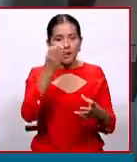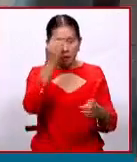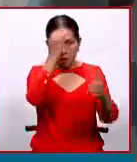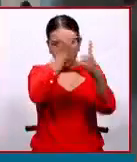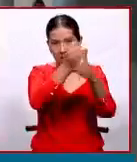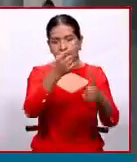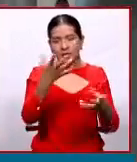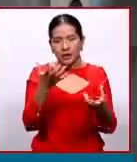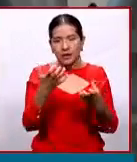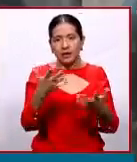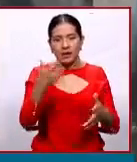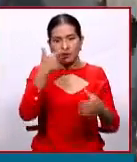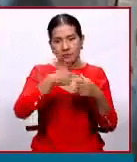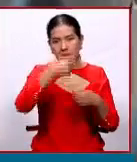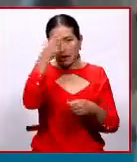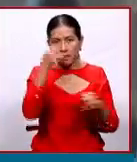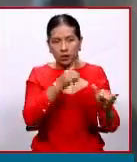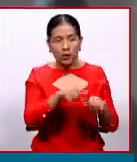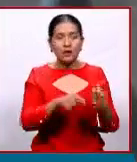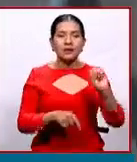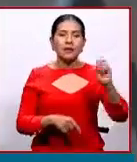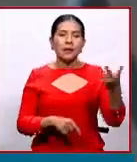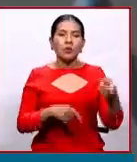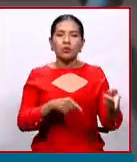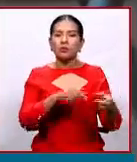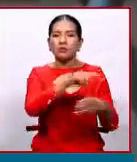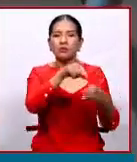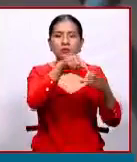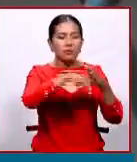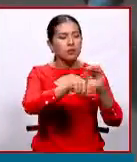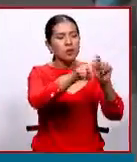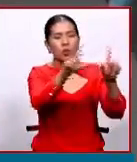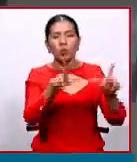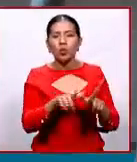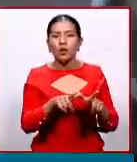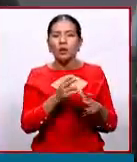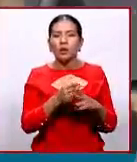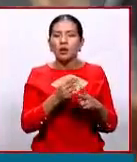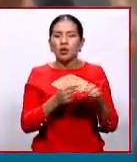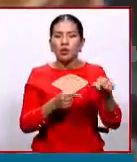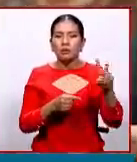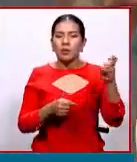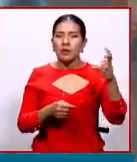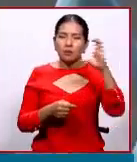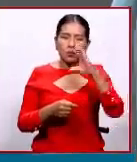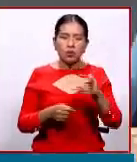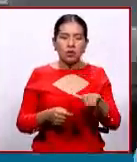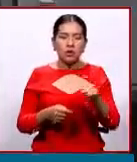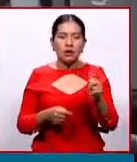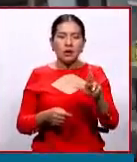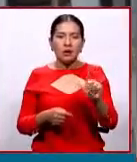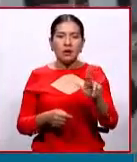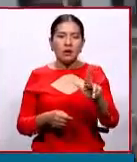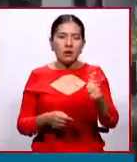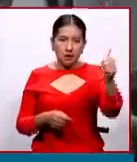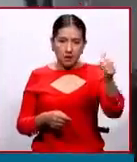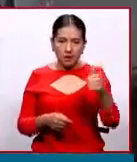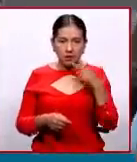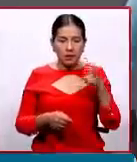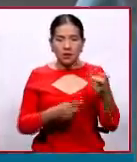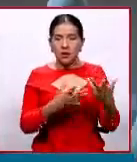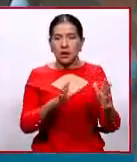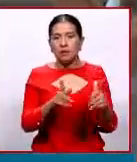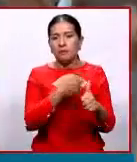petrolífero. Es el segundo pozo exploratorio que estamos explorando en la zona que estamos buscando en la zona de Yarará, donde hemos tenido un